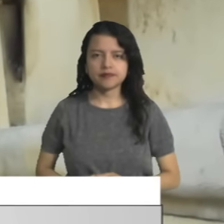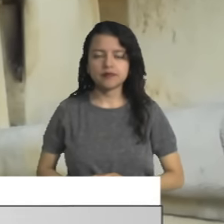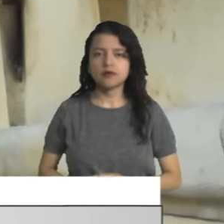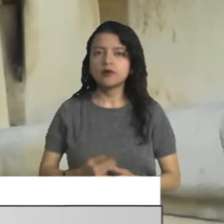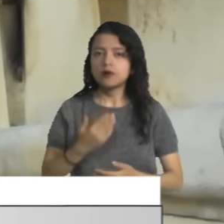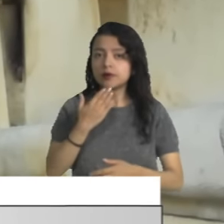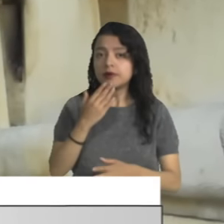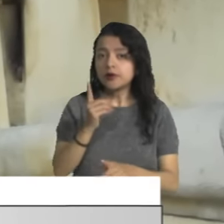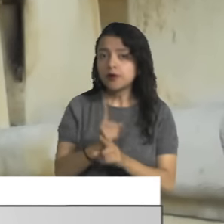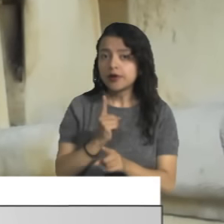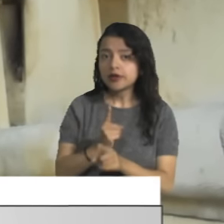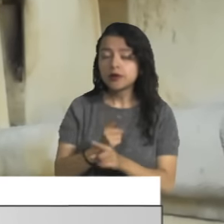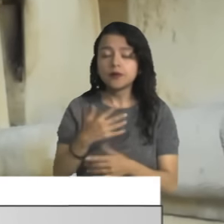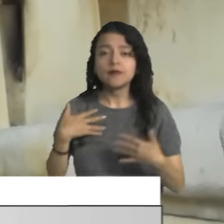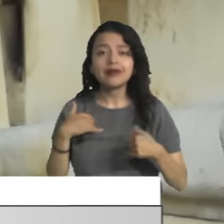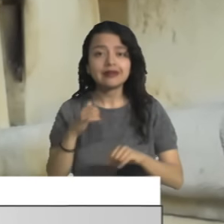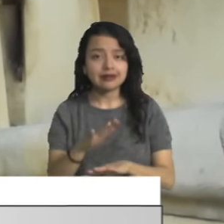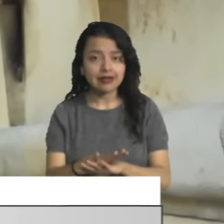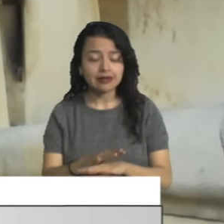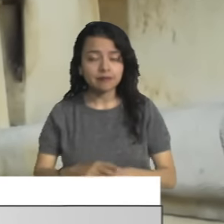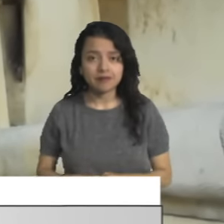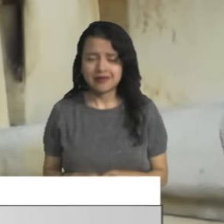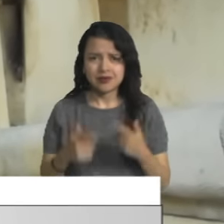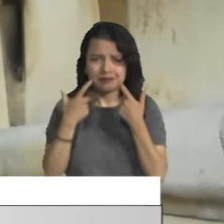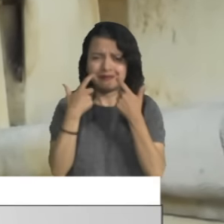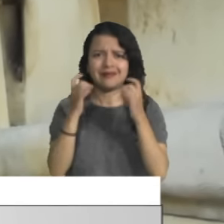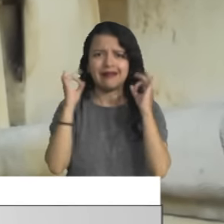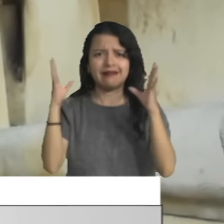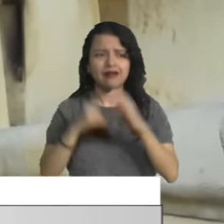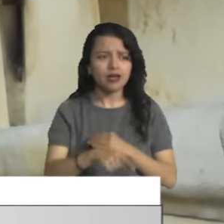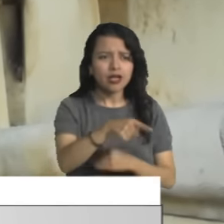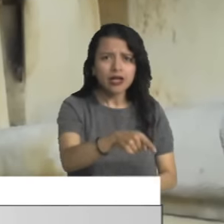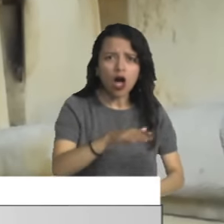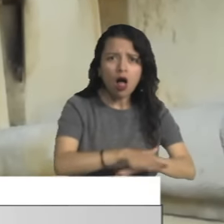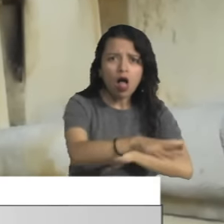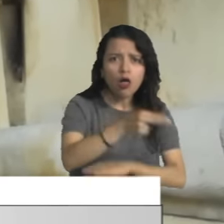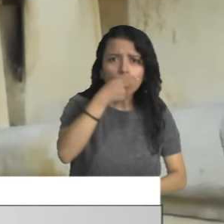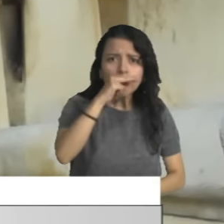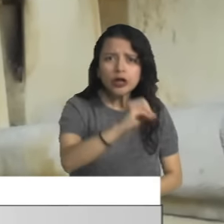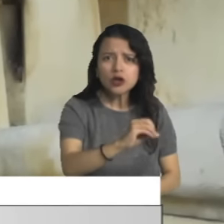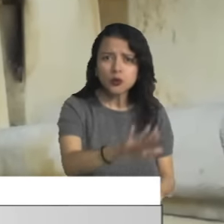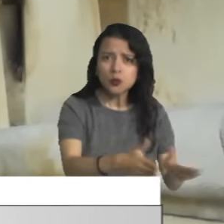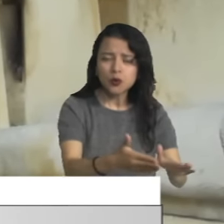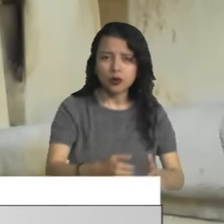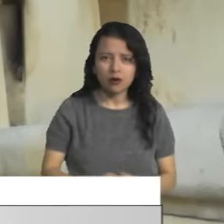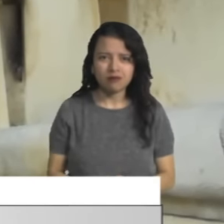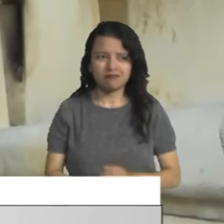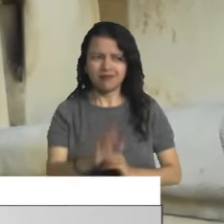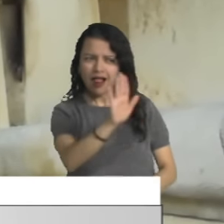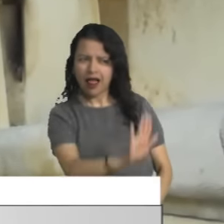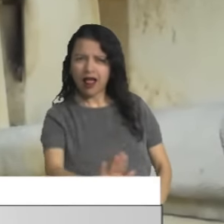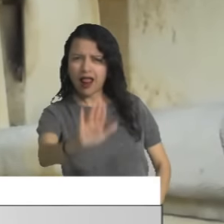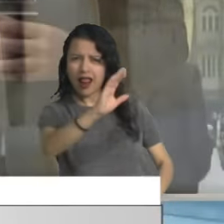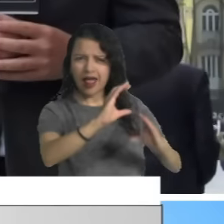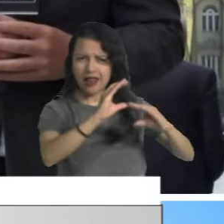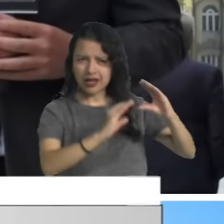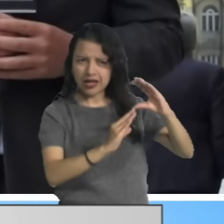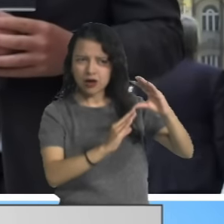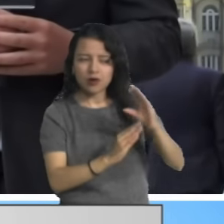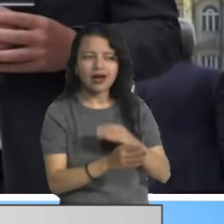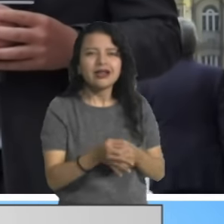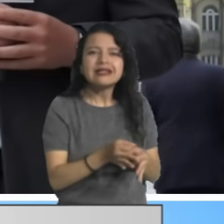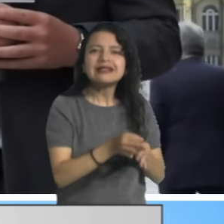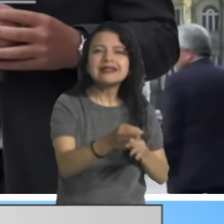Así es, Luisa y televidentes, feliz tarde, pues una tragedia que se presenta en el departamento del Cauca, específicamente en zona rural de